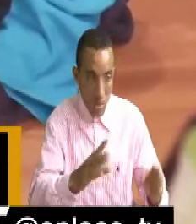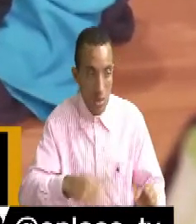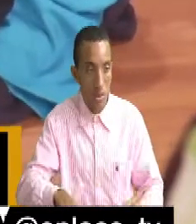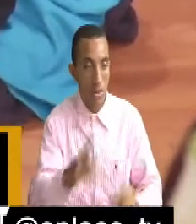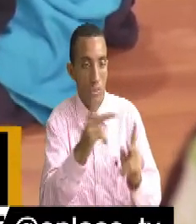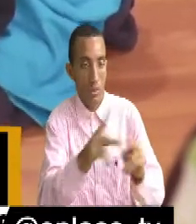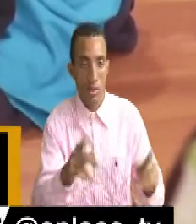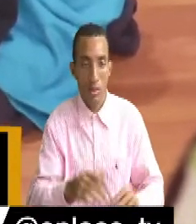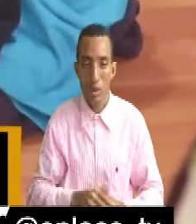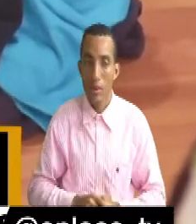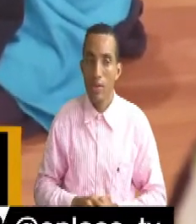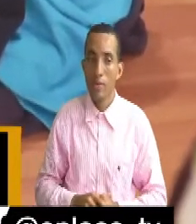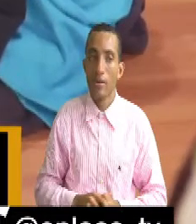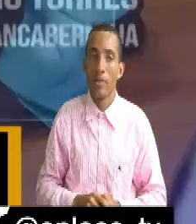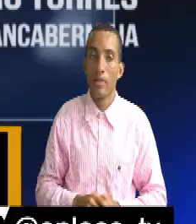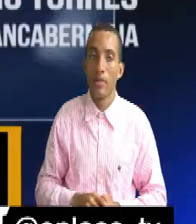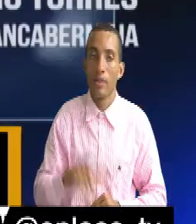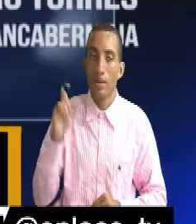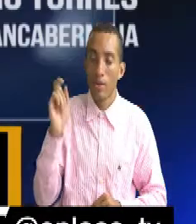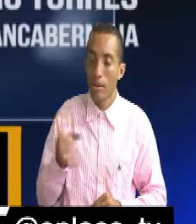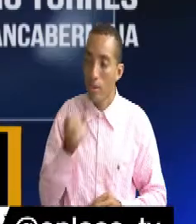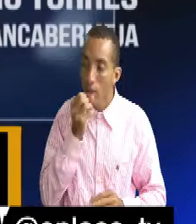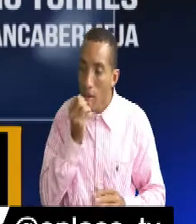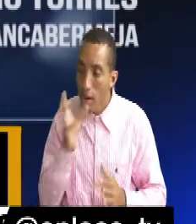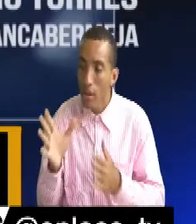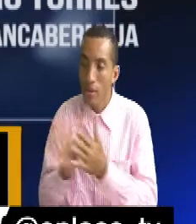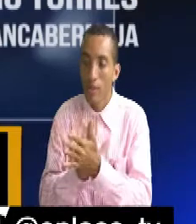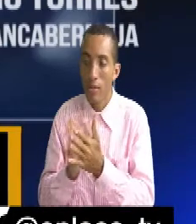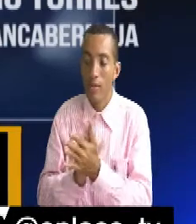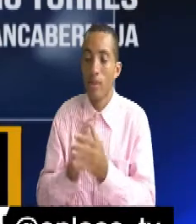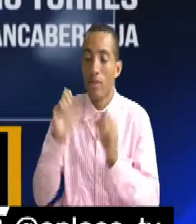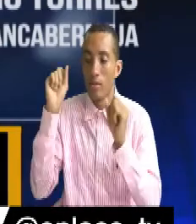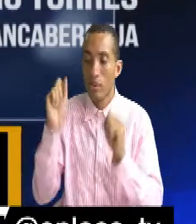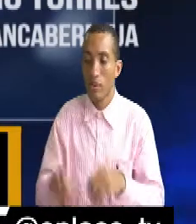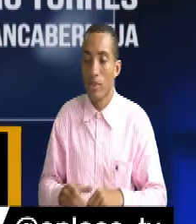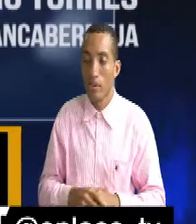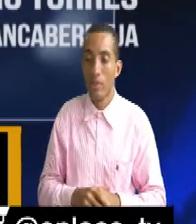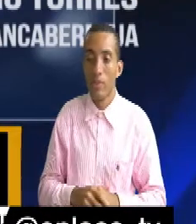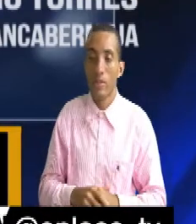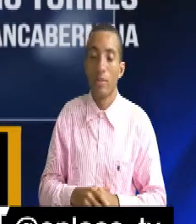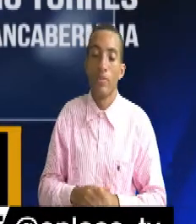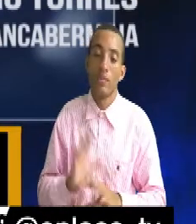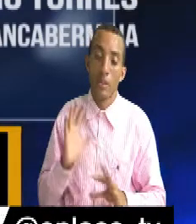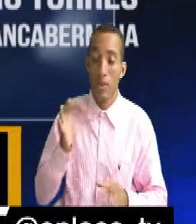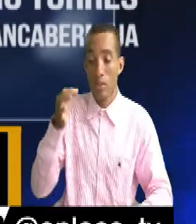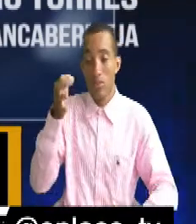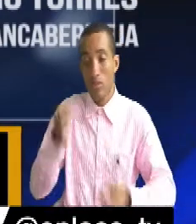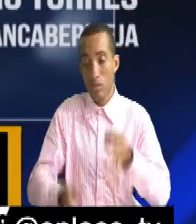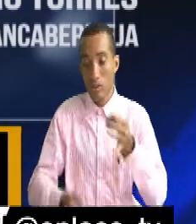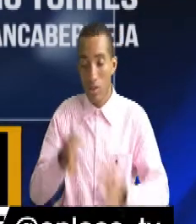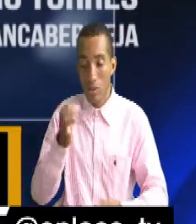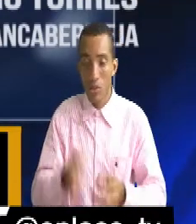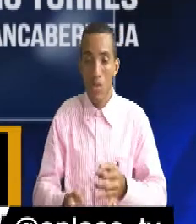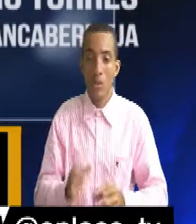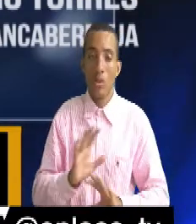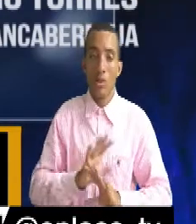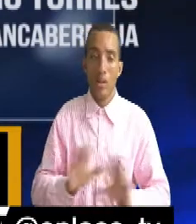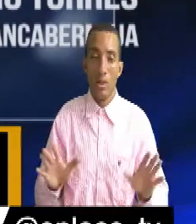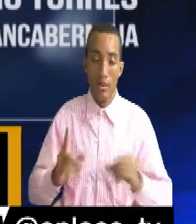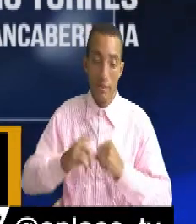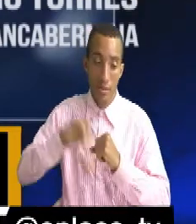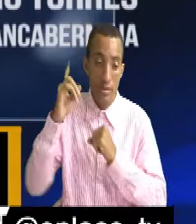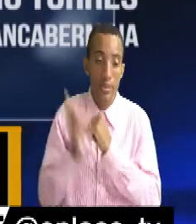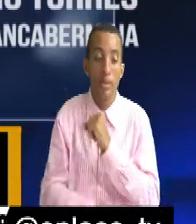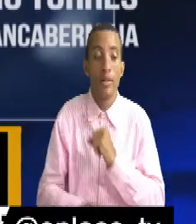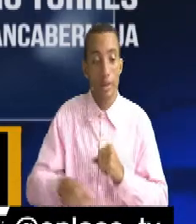les pide que denuncien ese tipo de hechos, de llegar a implicar pues situaciones penales, situaciones judiciales, situaciones disciplinarias,